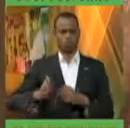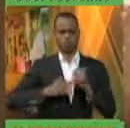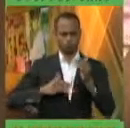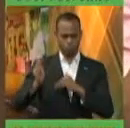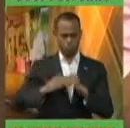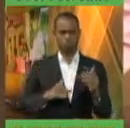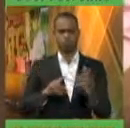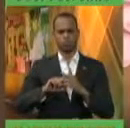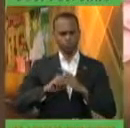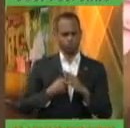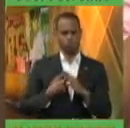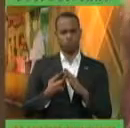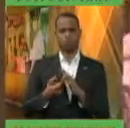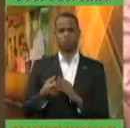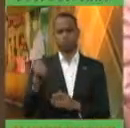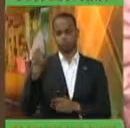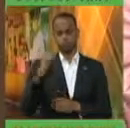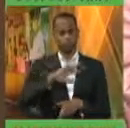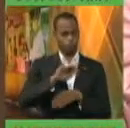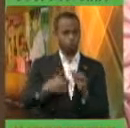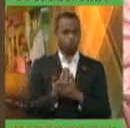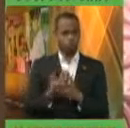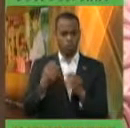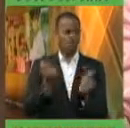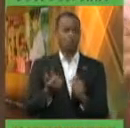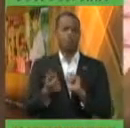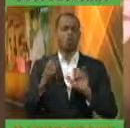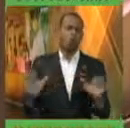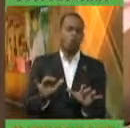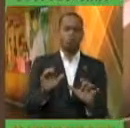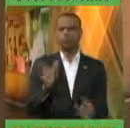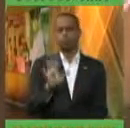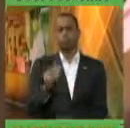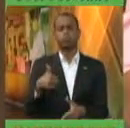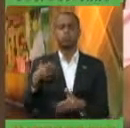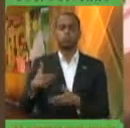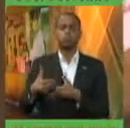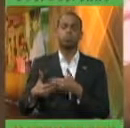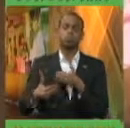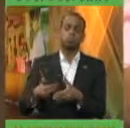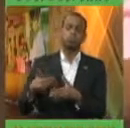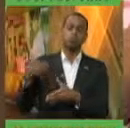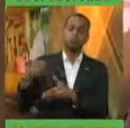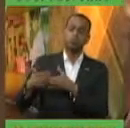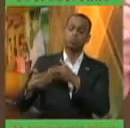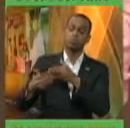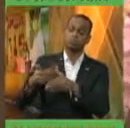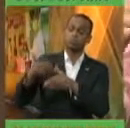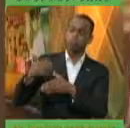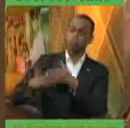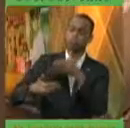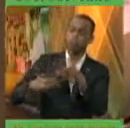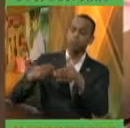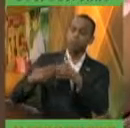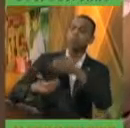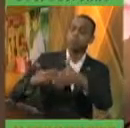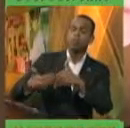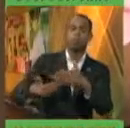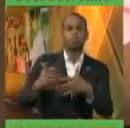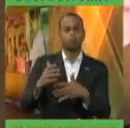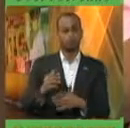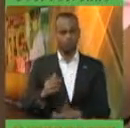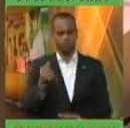vamos a iniciar porque no es que se haga todo de una vez nunca jamás sino que un inicio por etapa año a año se va